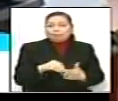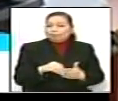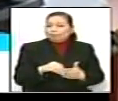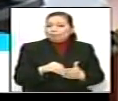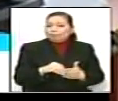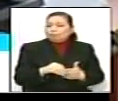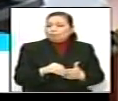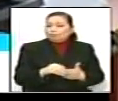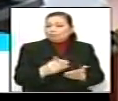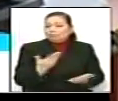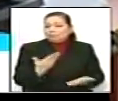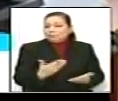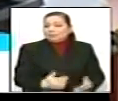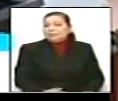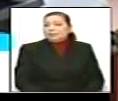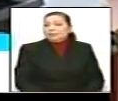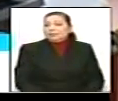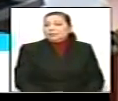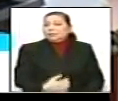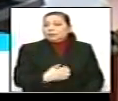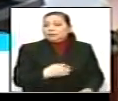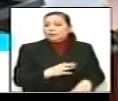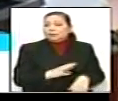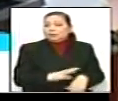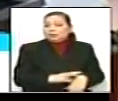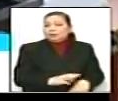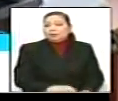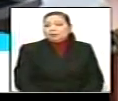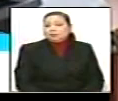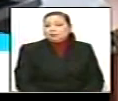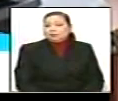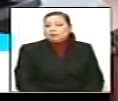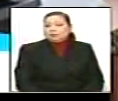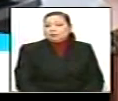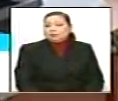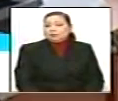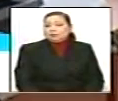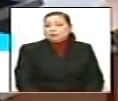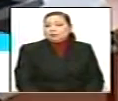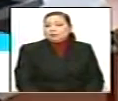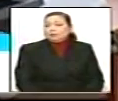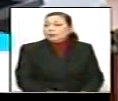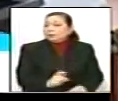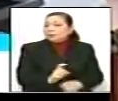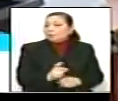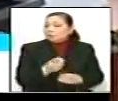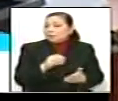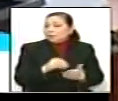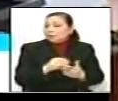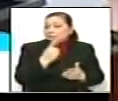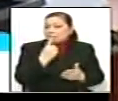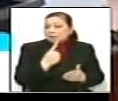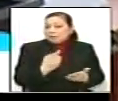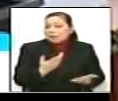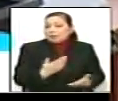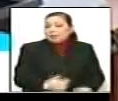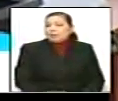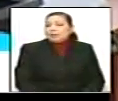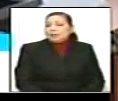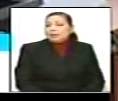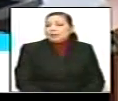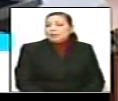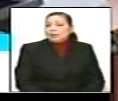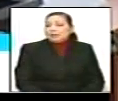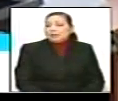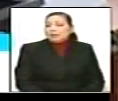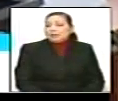un perfil. En caso mío, yo soy doctor. No me están educando para cumplir un perfil, sino me están